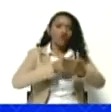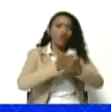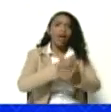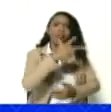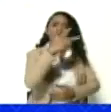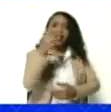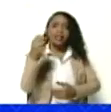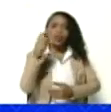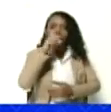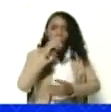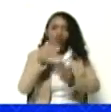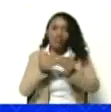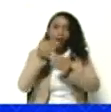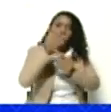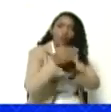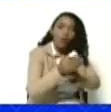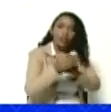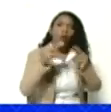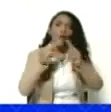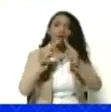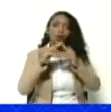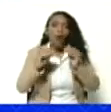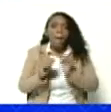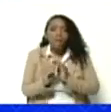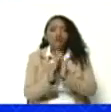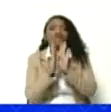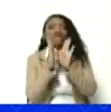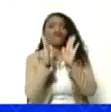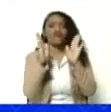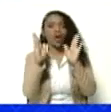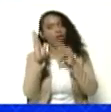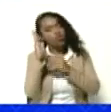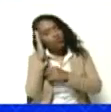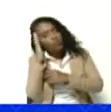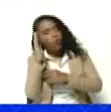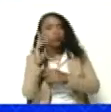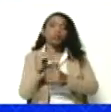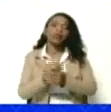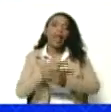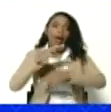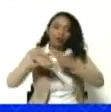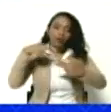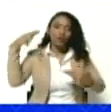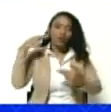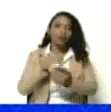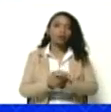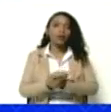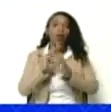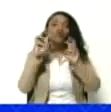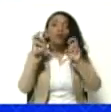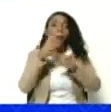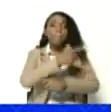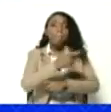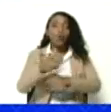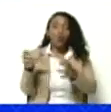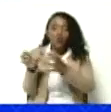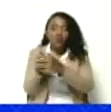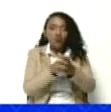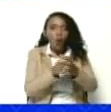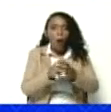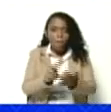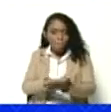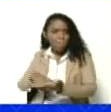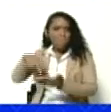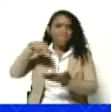300 años después, como haciendo erupción el dormido volcán de las revoluciones, nuevas generaciones de patriotas se